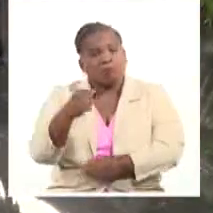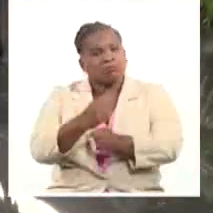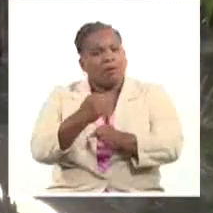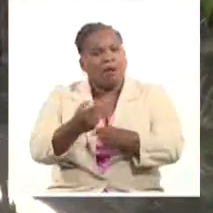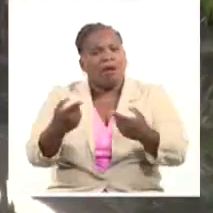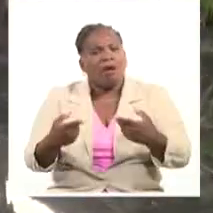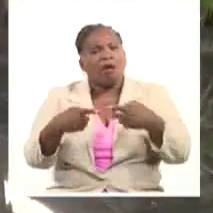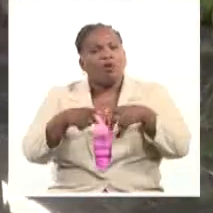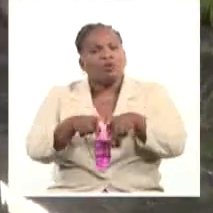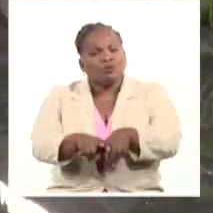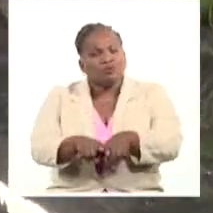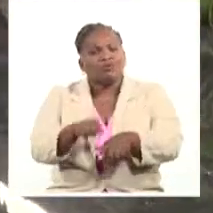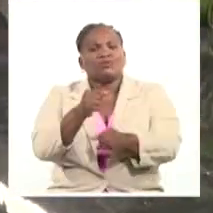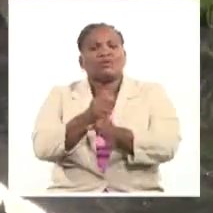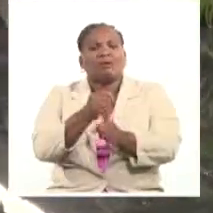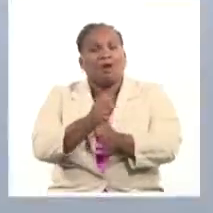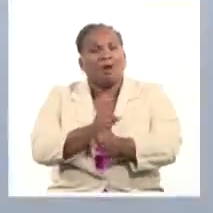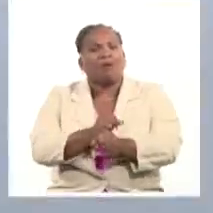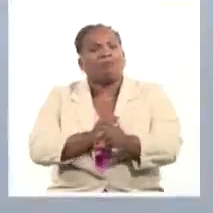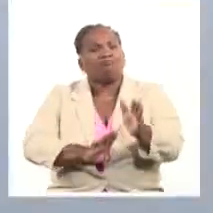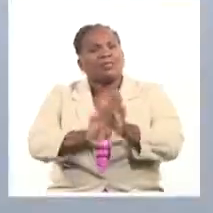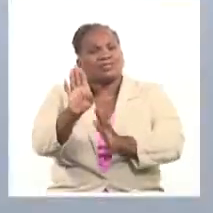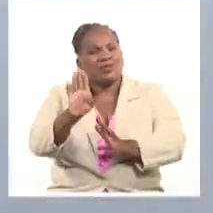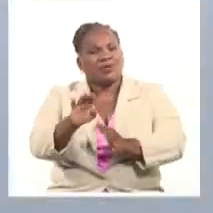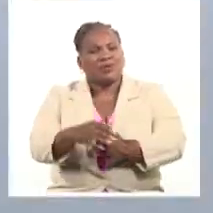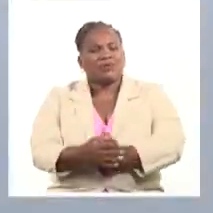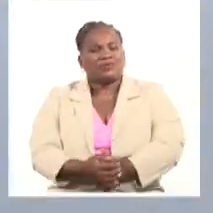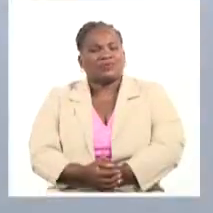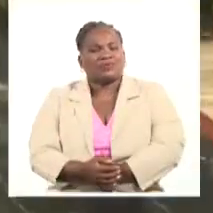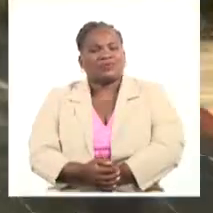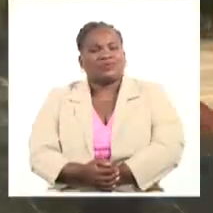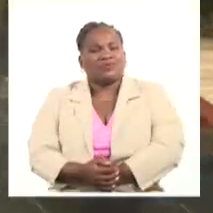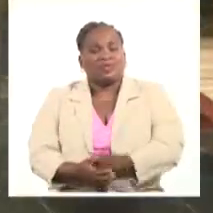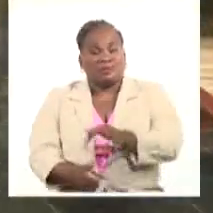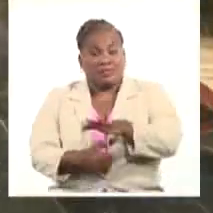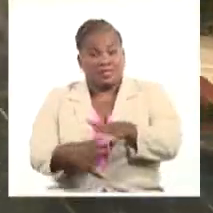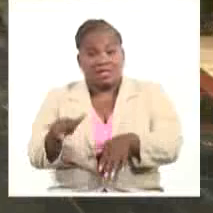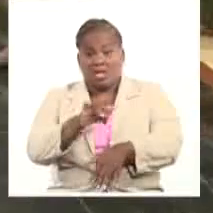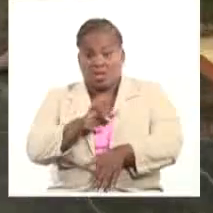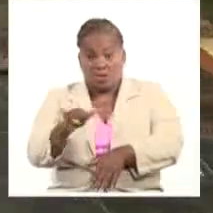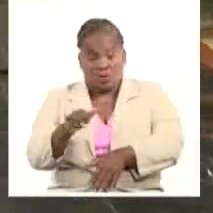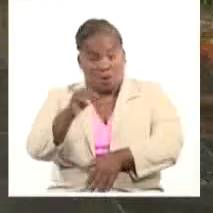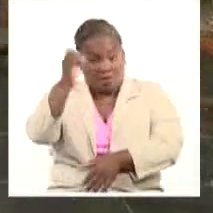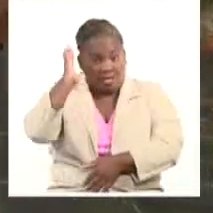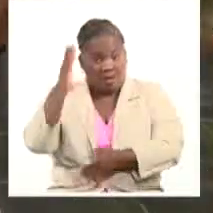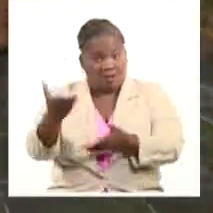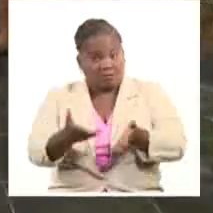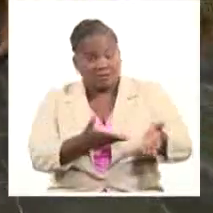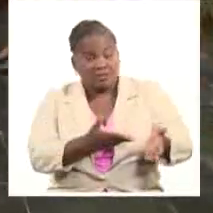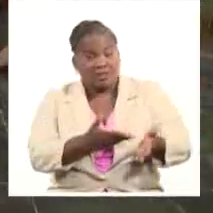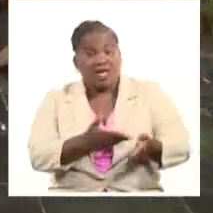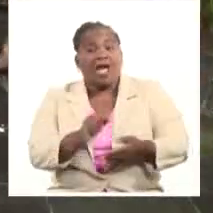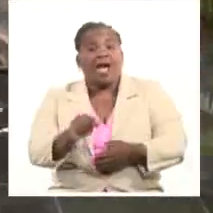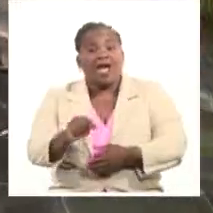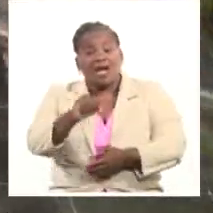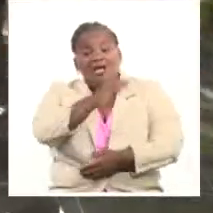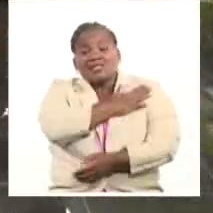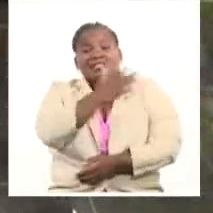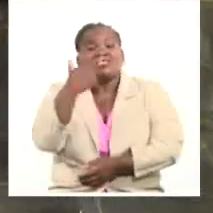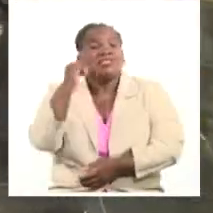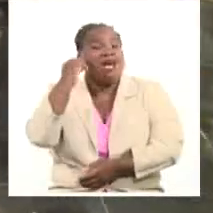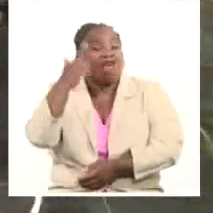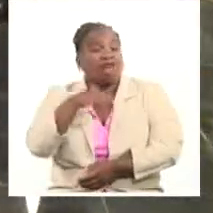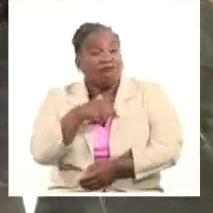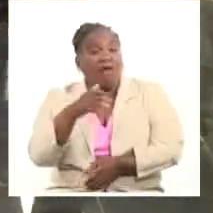intereses de las naciones en vías de desarrollo. Miguel Díaz-Canel dio la bienvenida al excelentísimo señor Safia Bloomfield, nuevo embajador